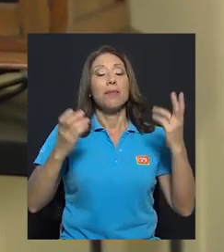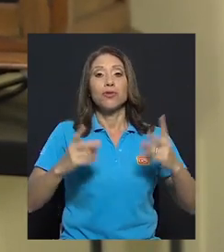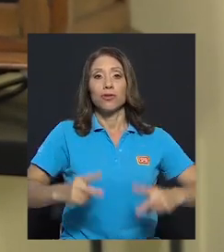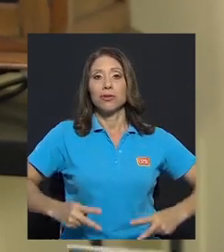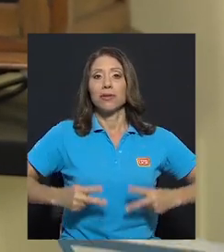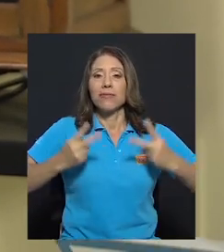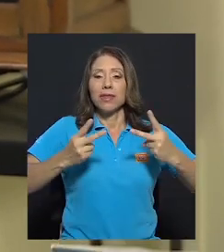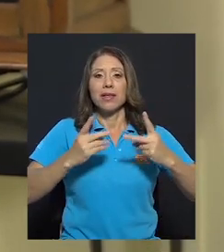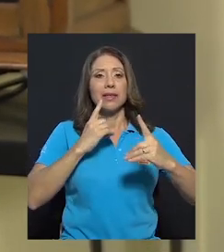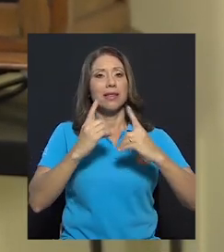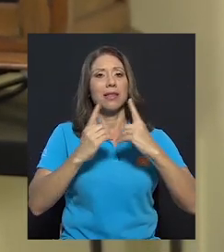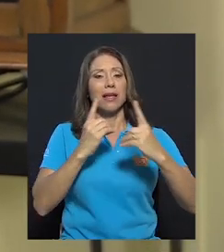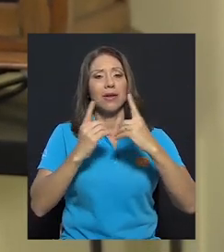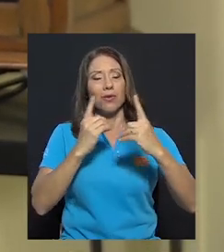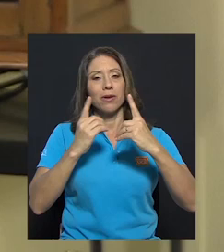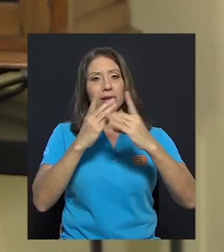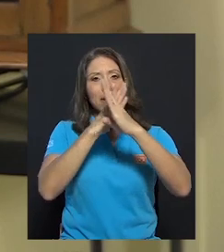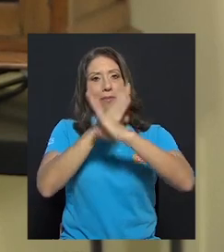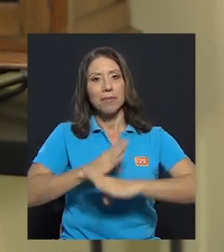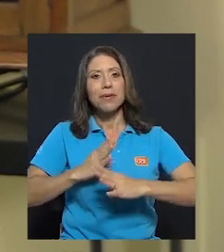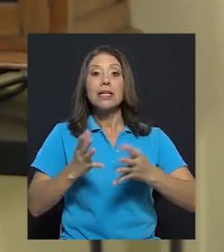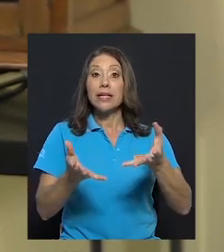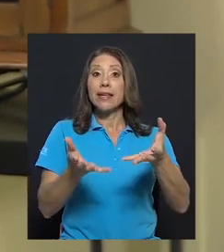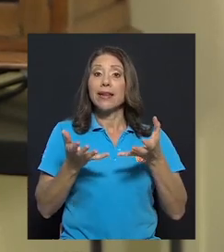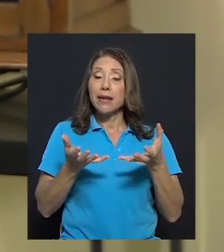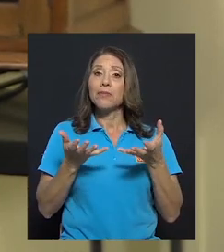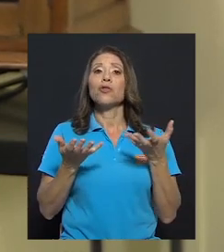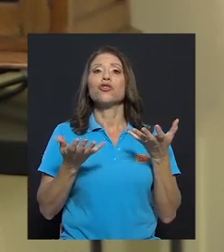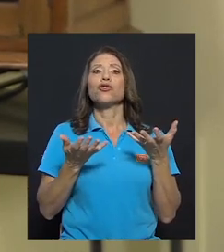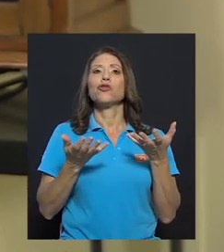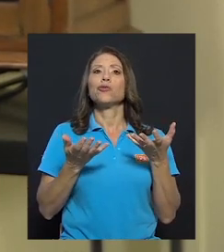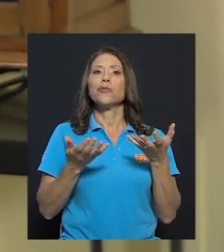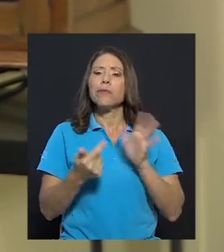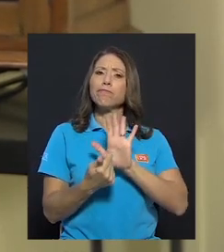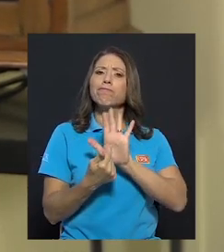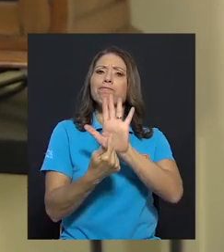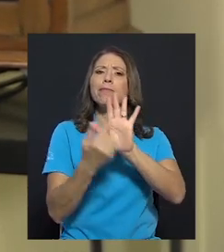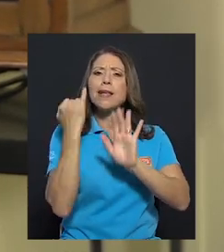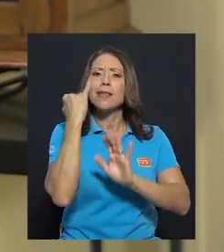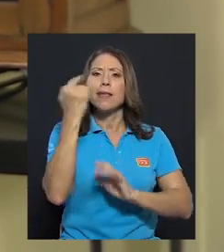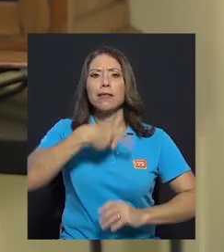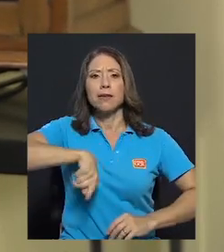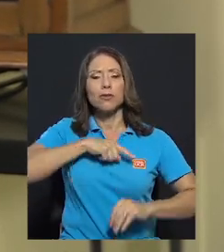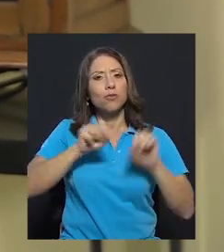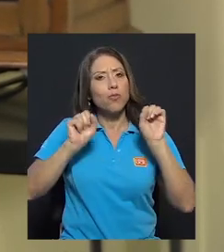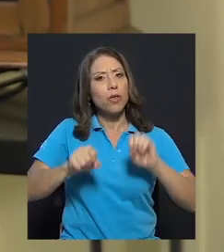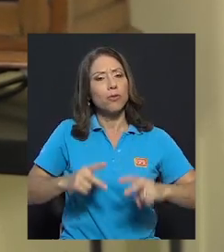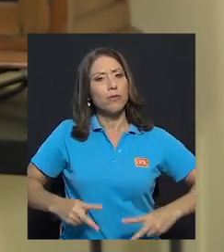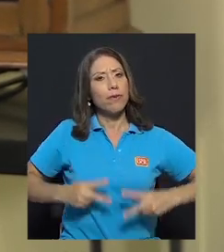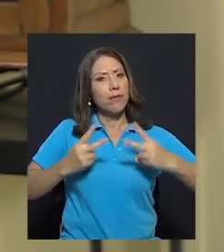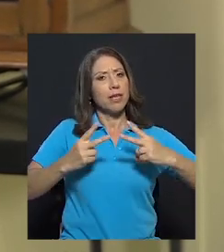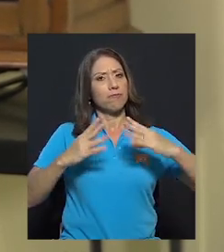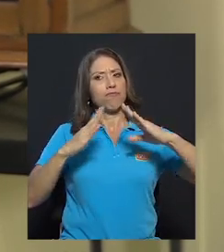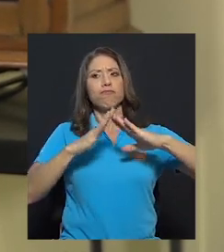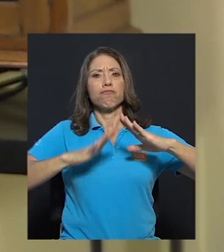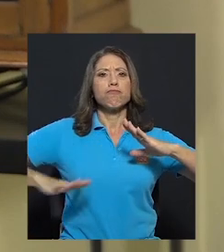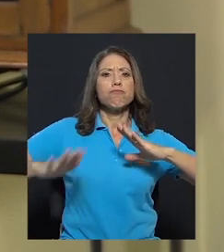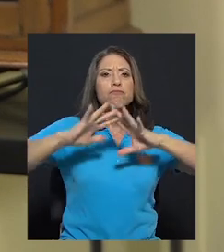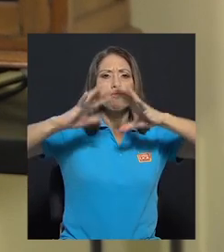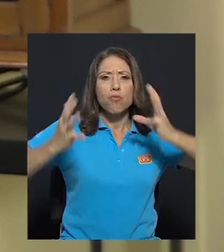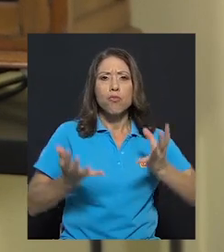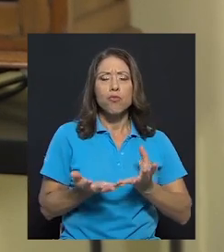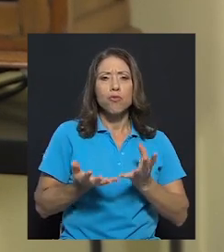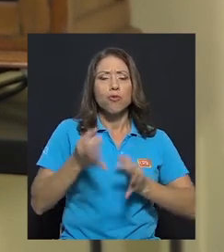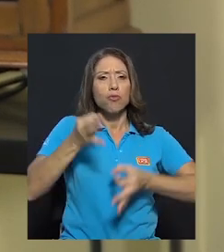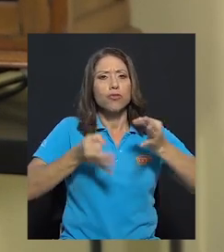la vida, el diálogo y la paz, es que queremos aumentar la idea de que podamos vivir en un mundo en donde